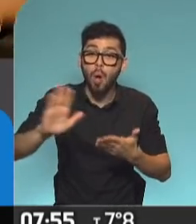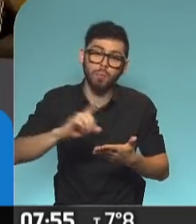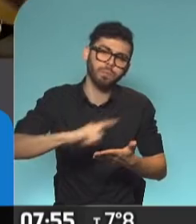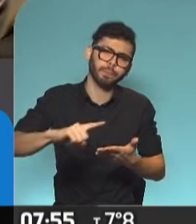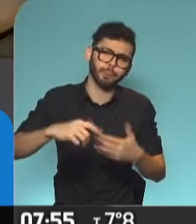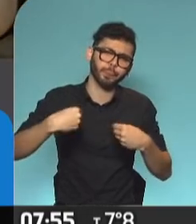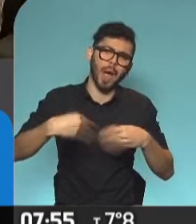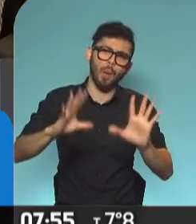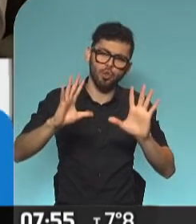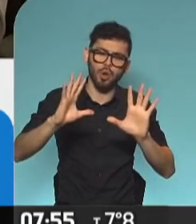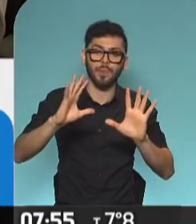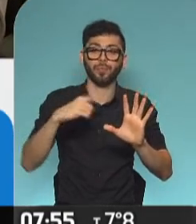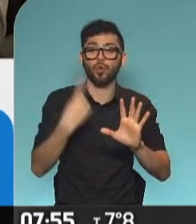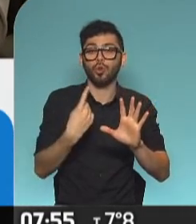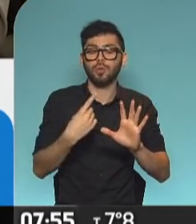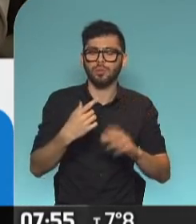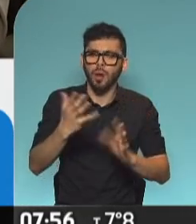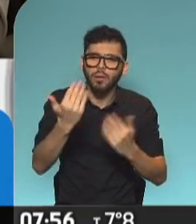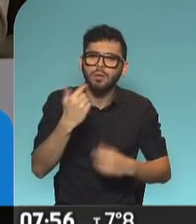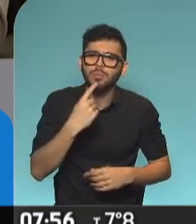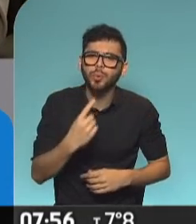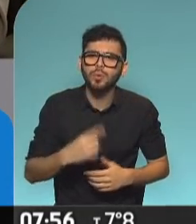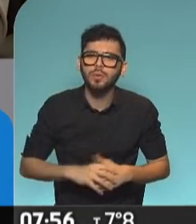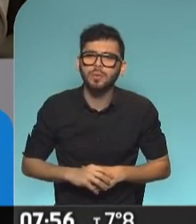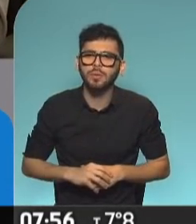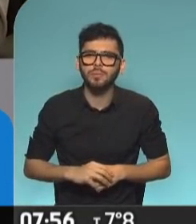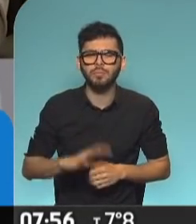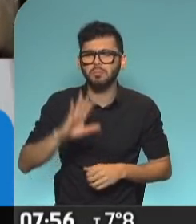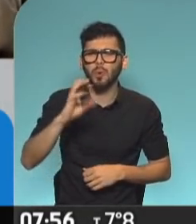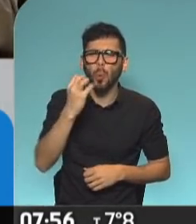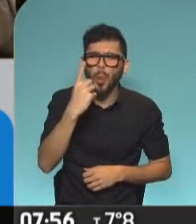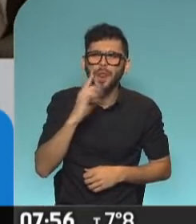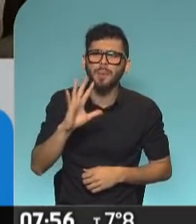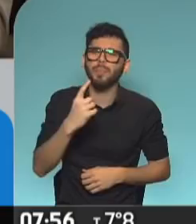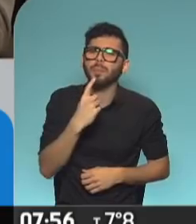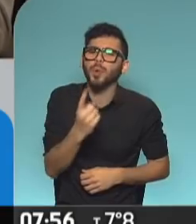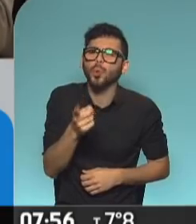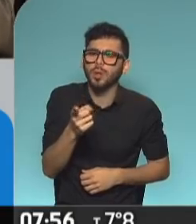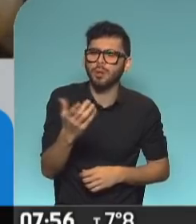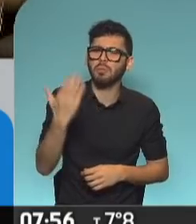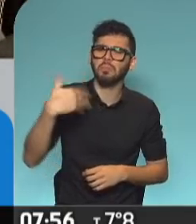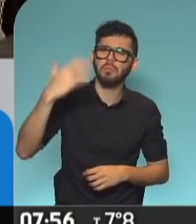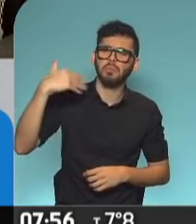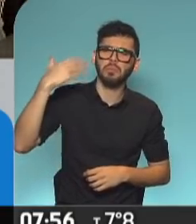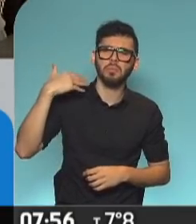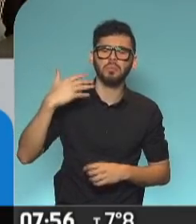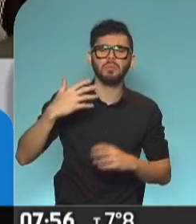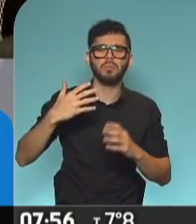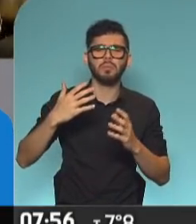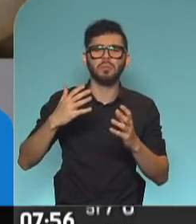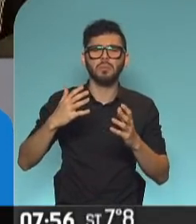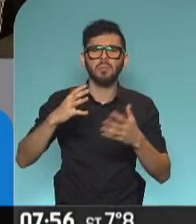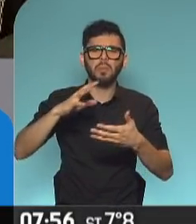en un sentido inverso. Sí, perdón. Buen día. Una consulta. Hasta hace no mucho tiempo había un programa para